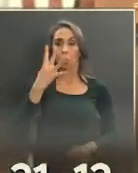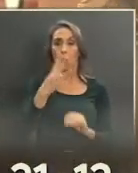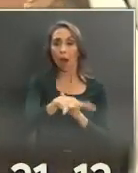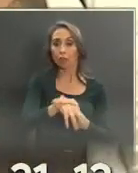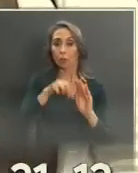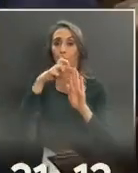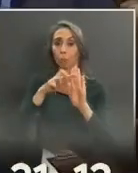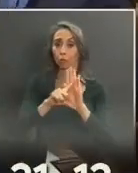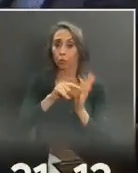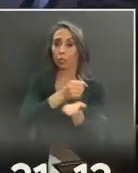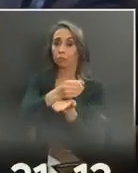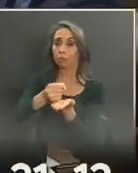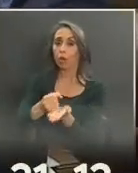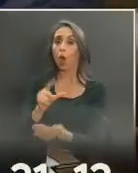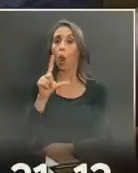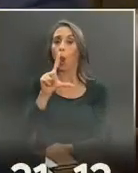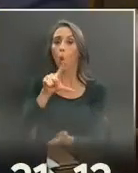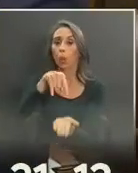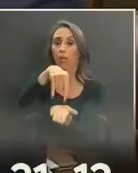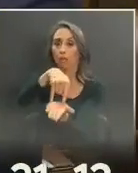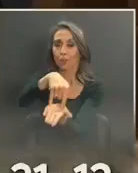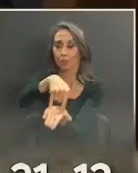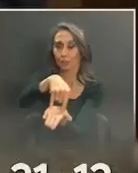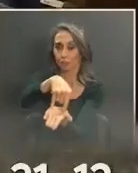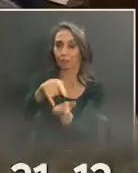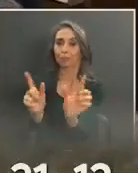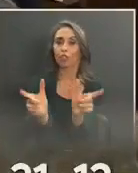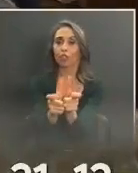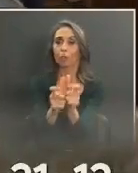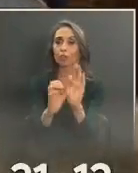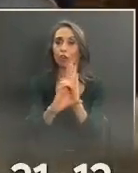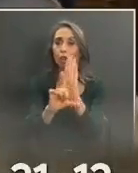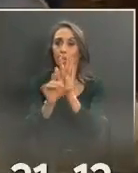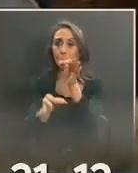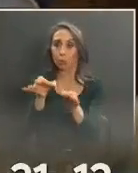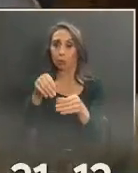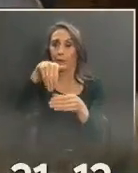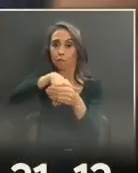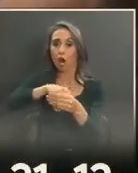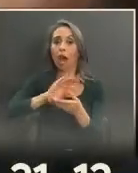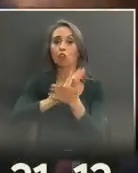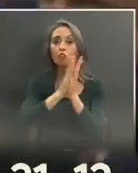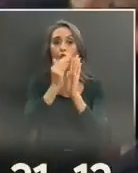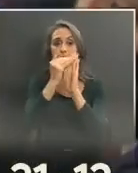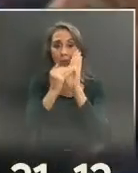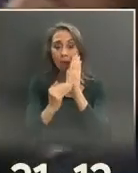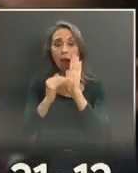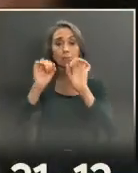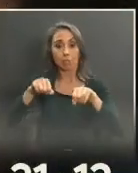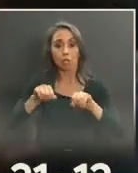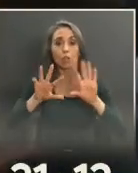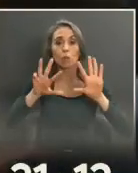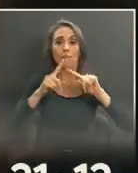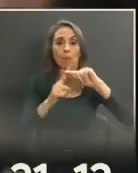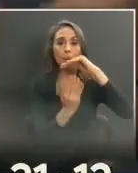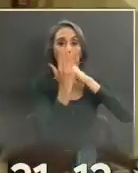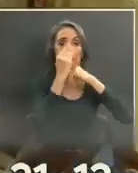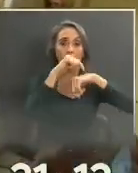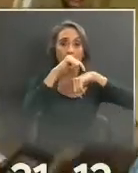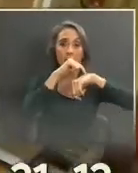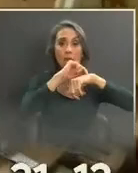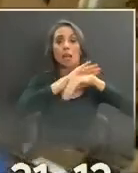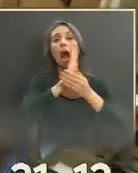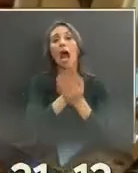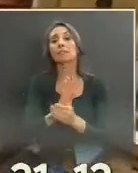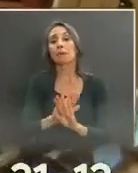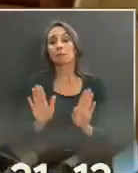su trámite el lunes en el Congreso Nacional. La Comisión de Constitución votará hasta total despacho desde las 9:30 de la mañana. De hecho, la votación